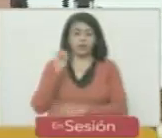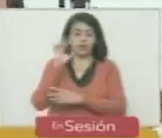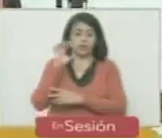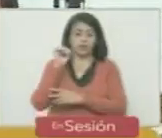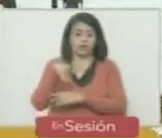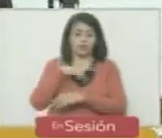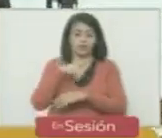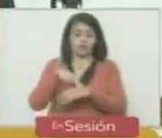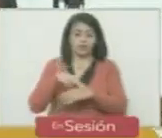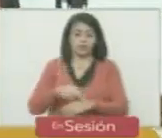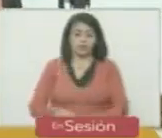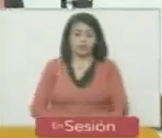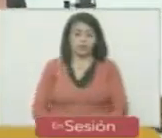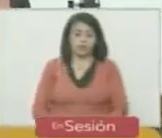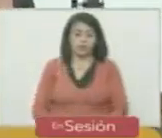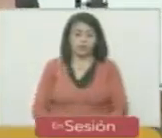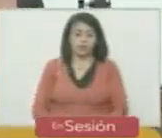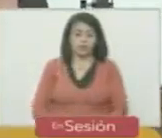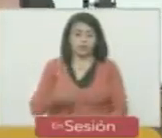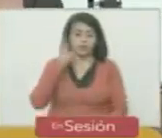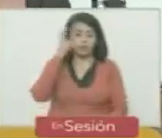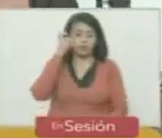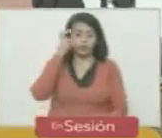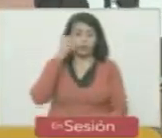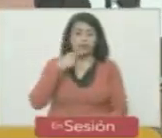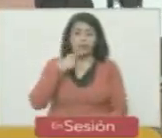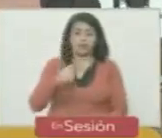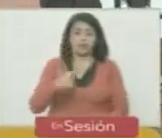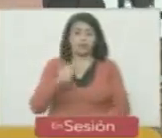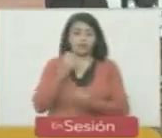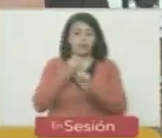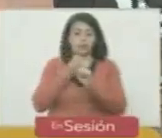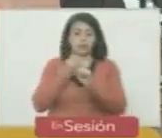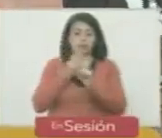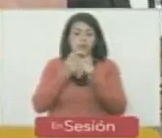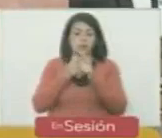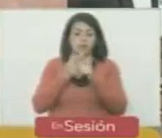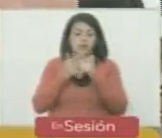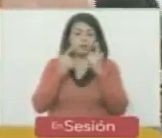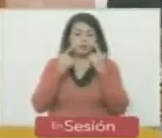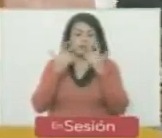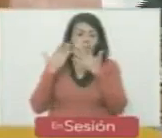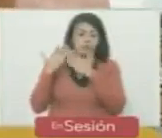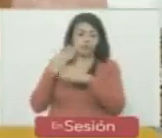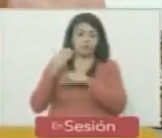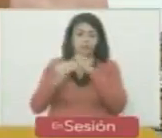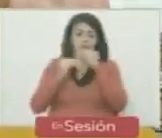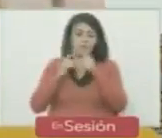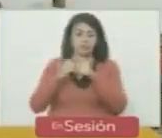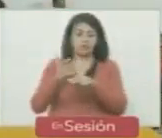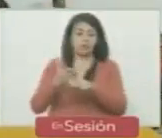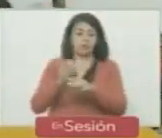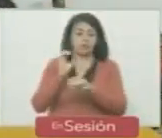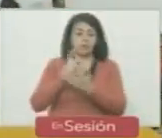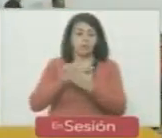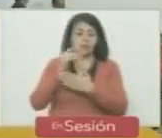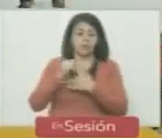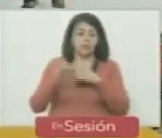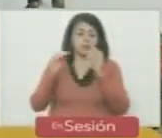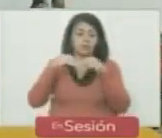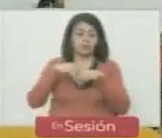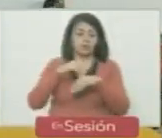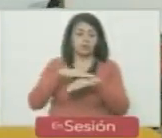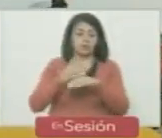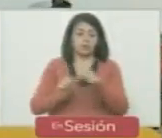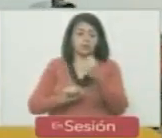Asamblea Nacional. Escuchemos parte del discurso que ofrecerá ante el proyecto de acuerdo